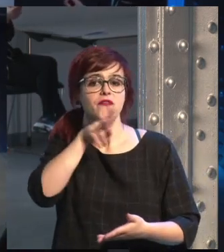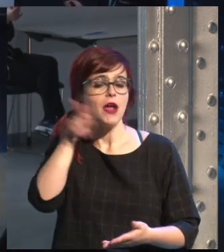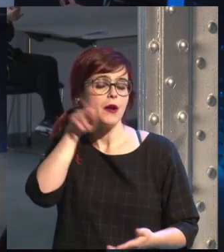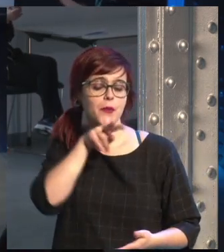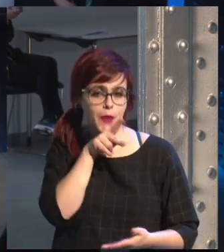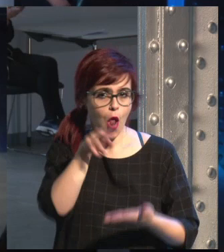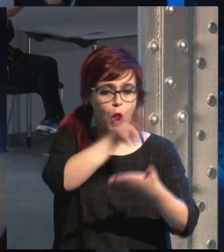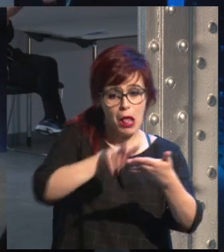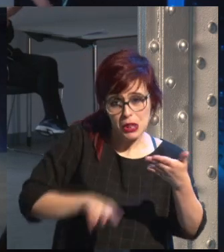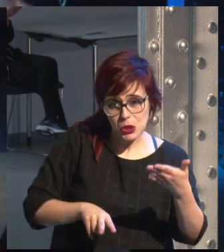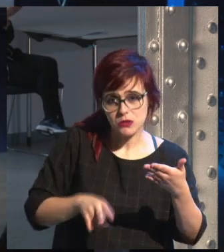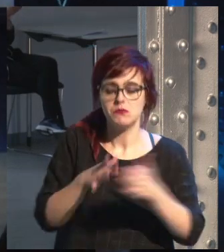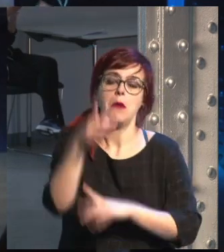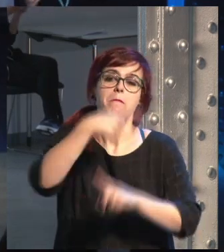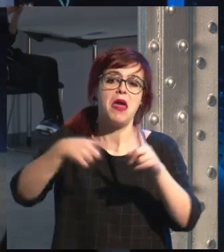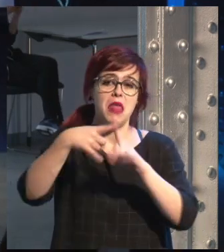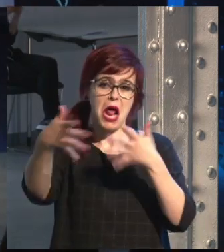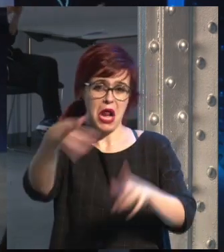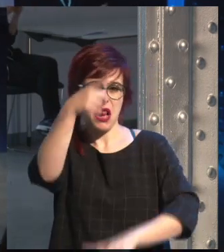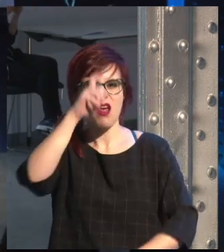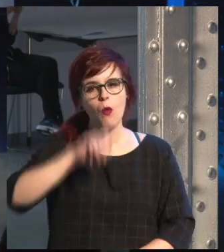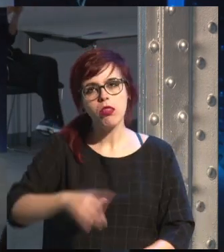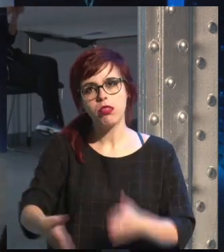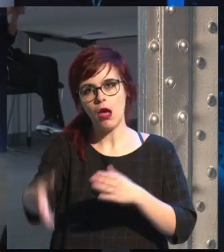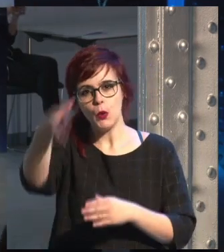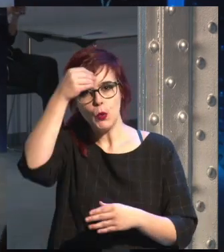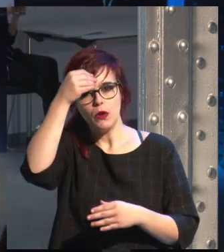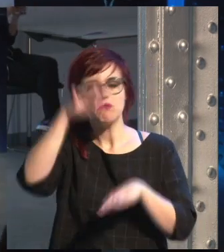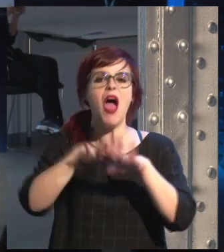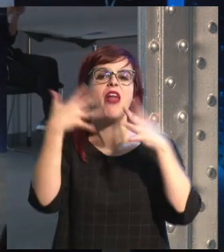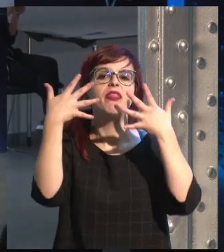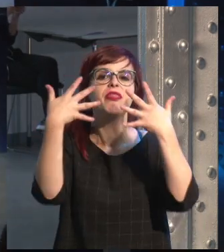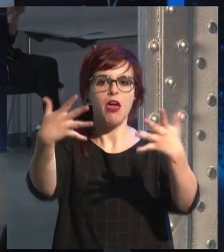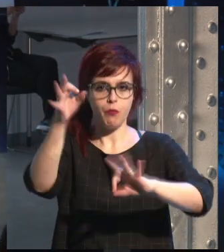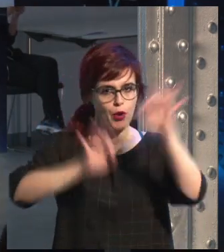que leemos, pues de media recordamos solamente el 10%.